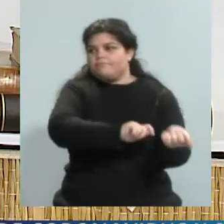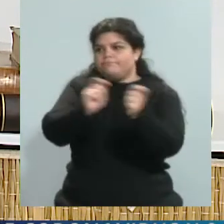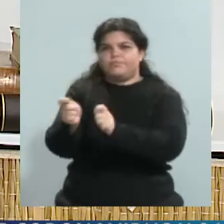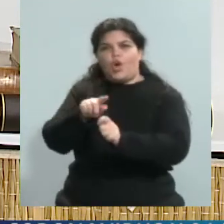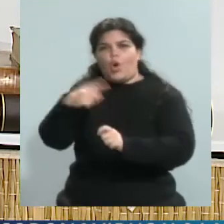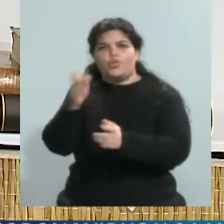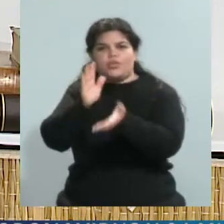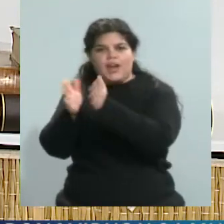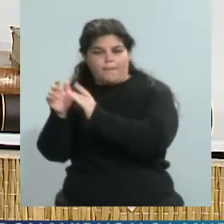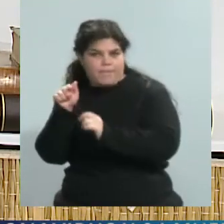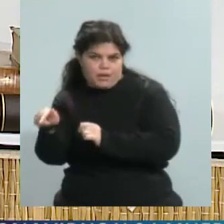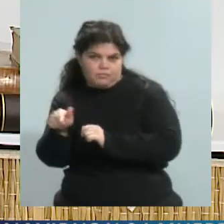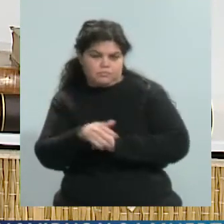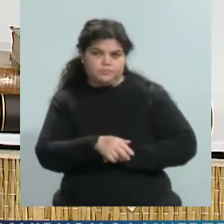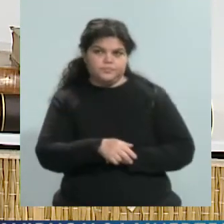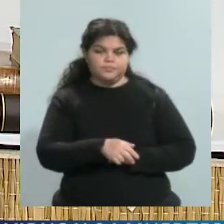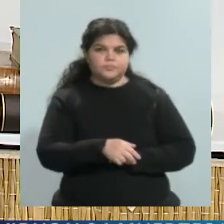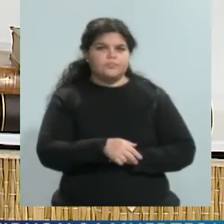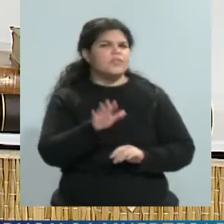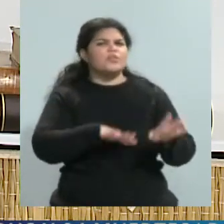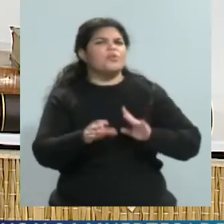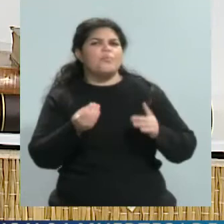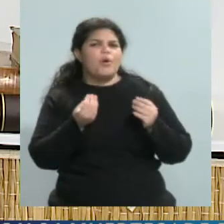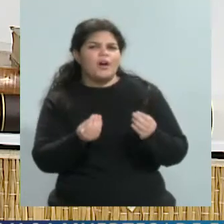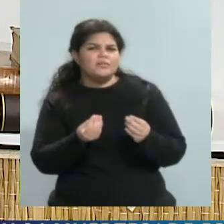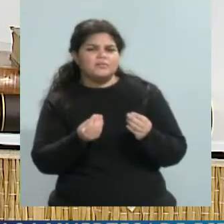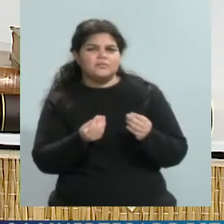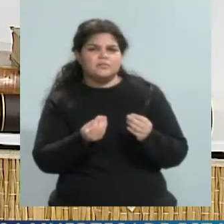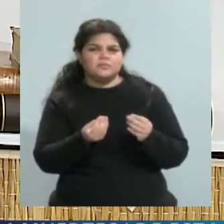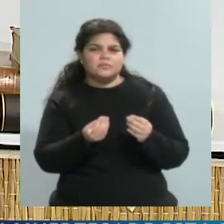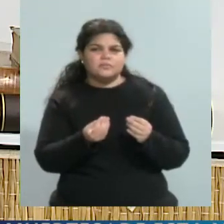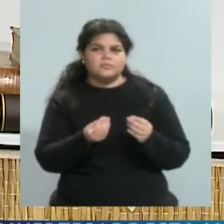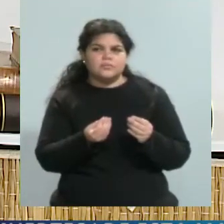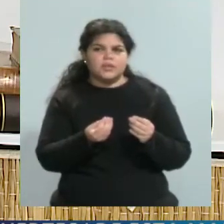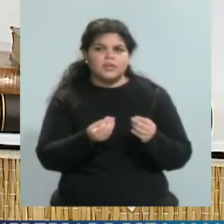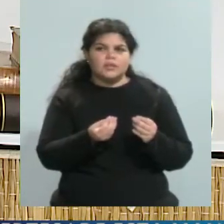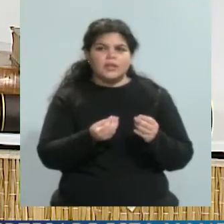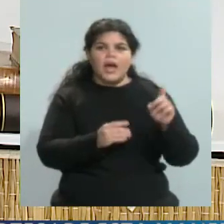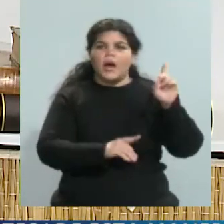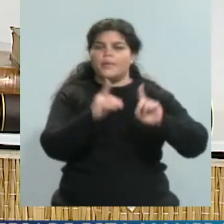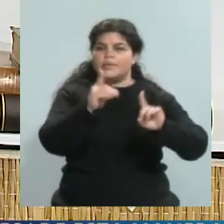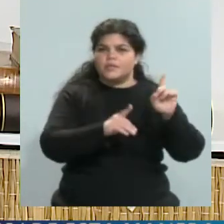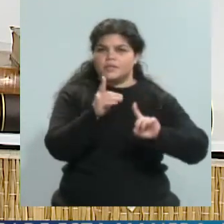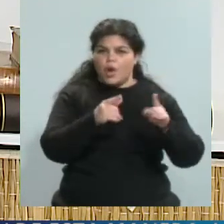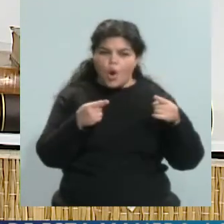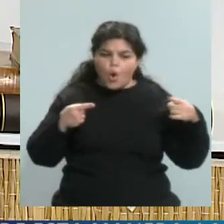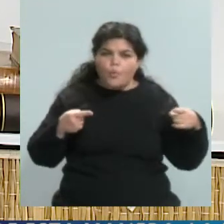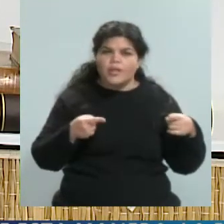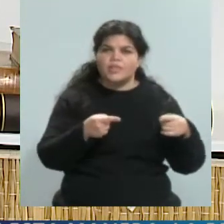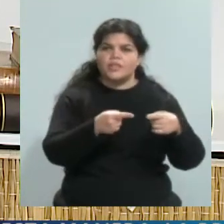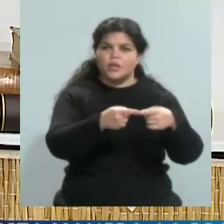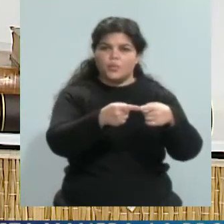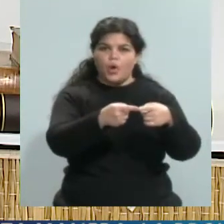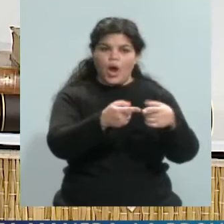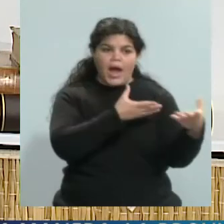hacerlo para llegar a ese lugar que nos permita cumplir con el objetivo de, en definitiva, guiar